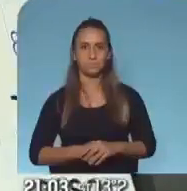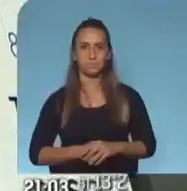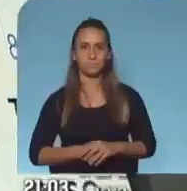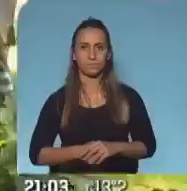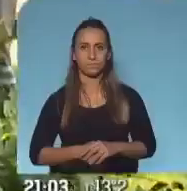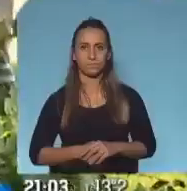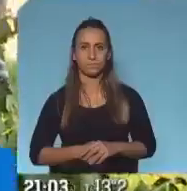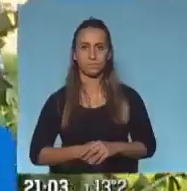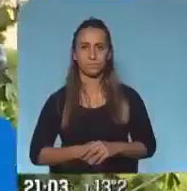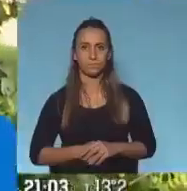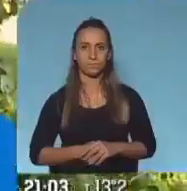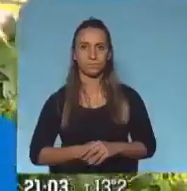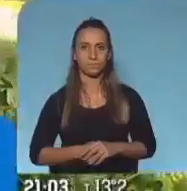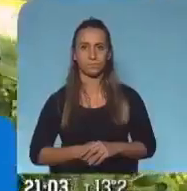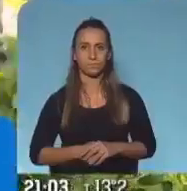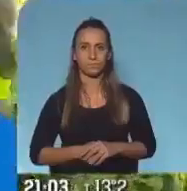¡Ay, Darío!